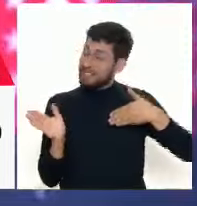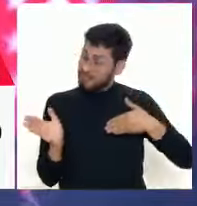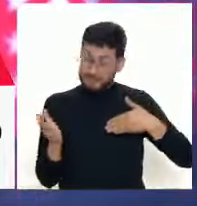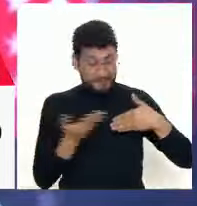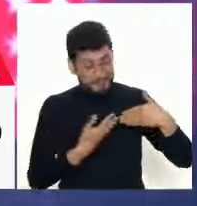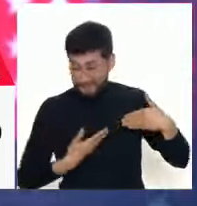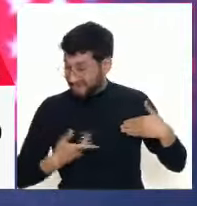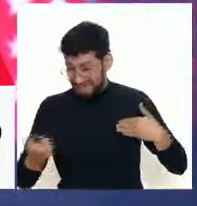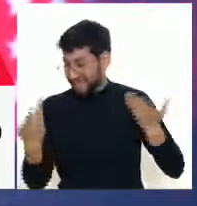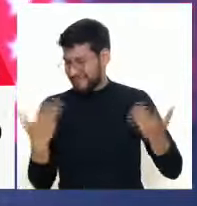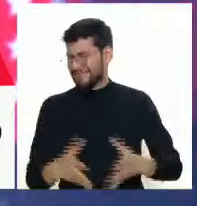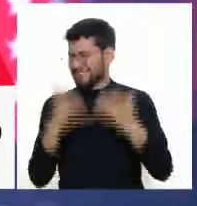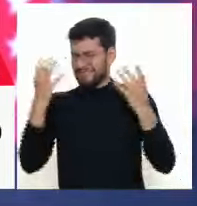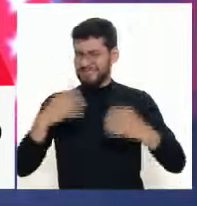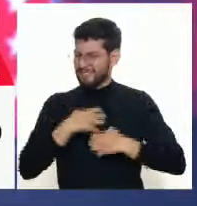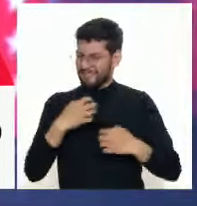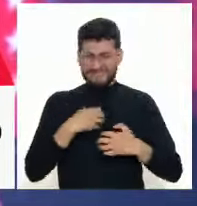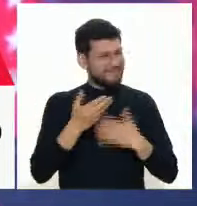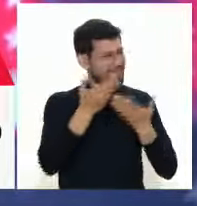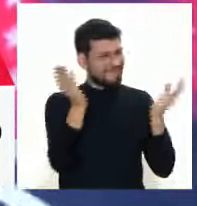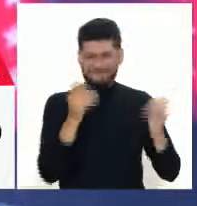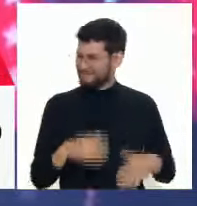Presidente, estos niños están muy disconformes, ¿ah?